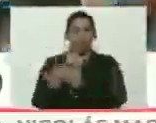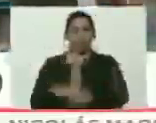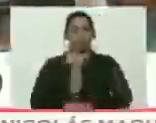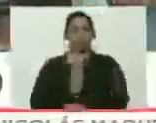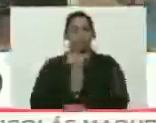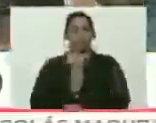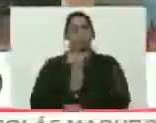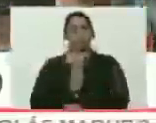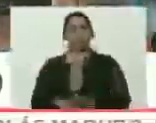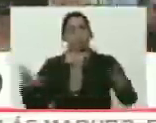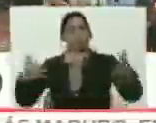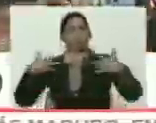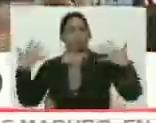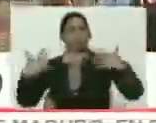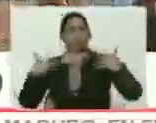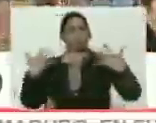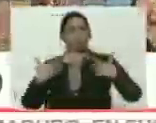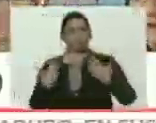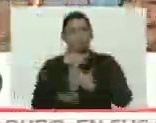La alegría.